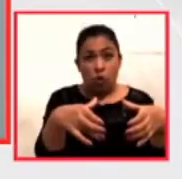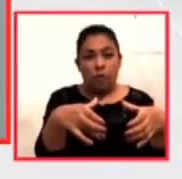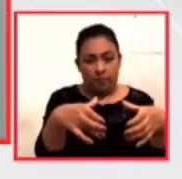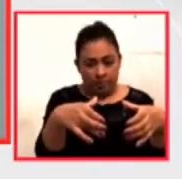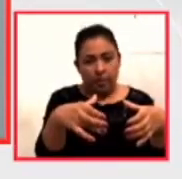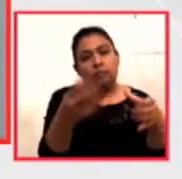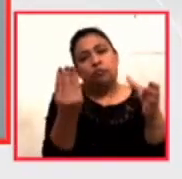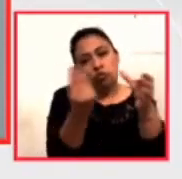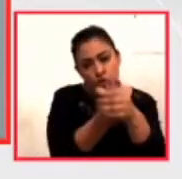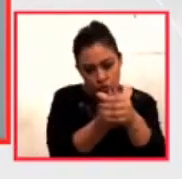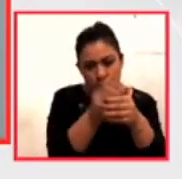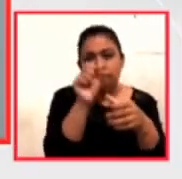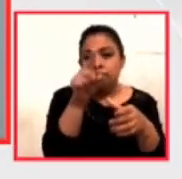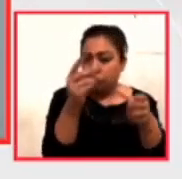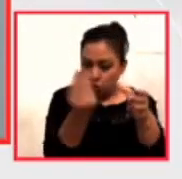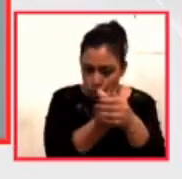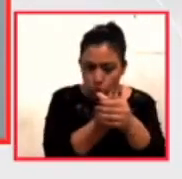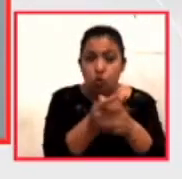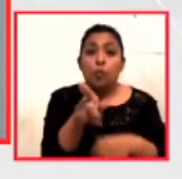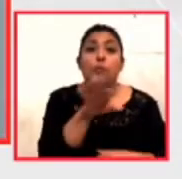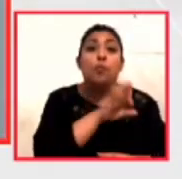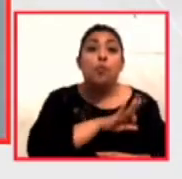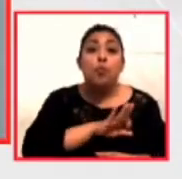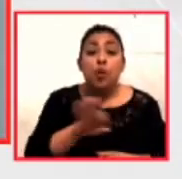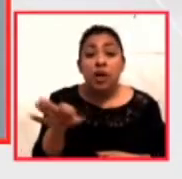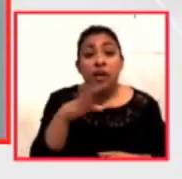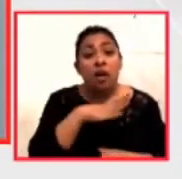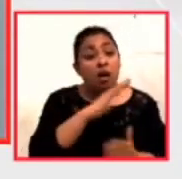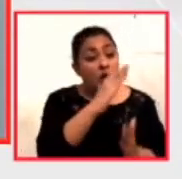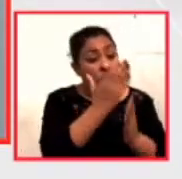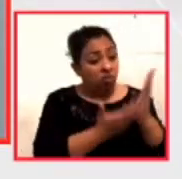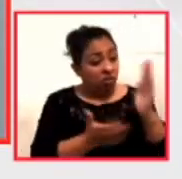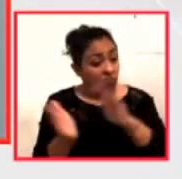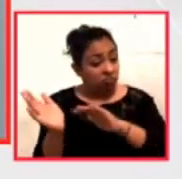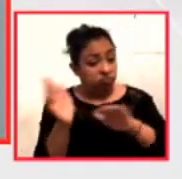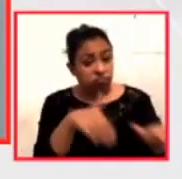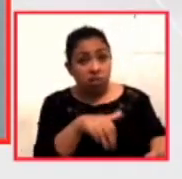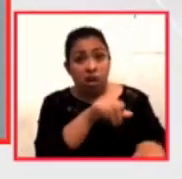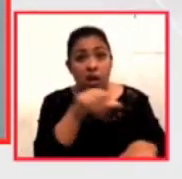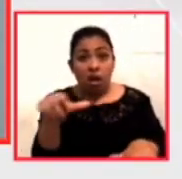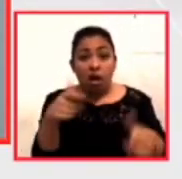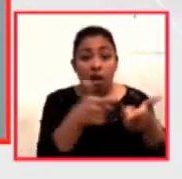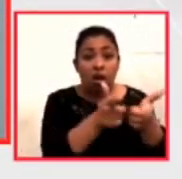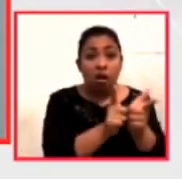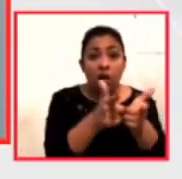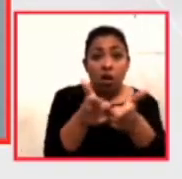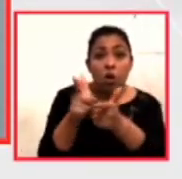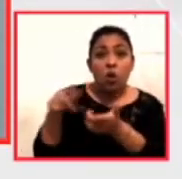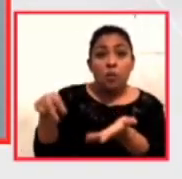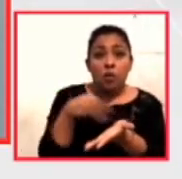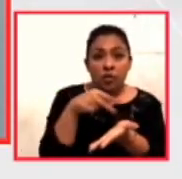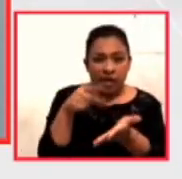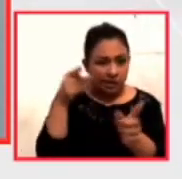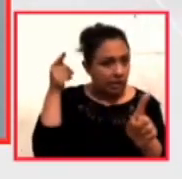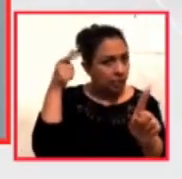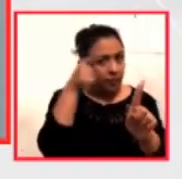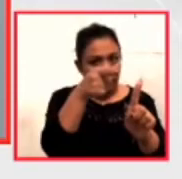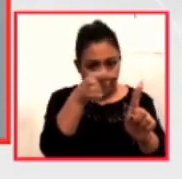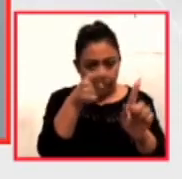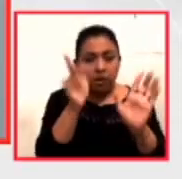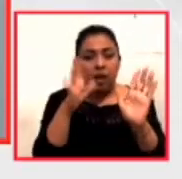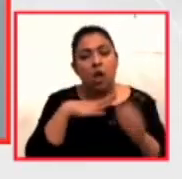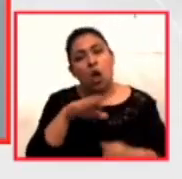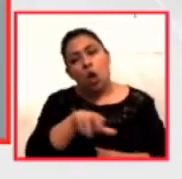recursos y que se pueda contratar de forma directa a las agrupaciones de danza, ¿sí?